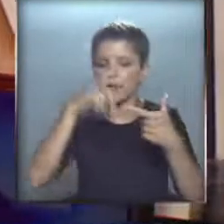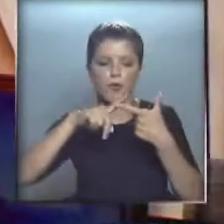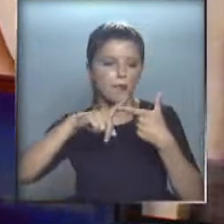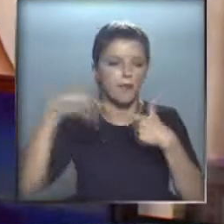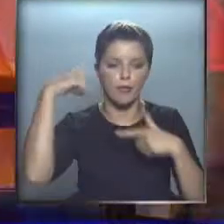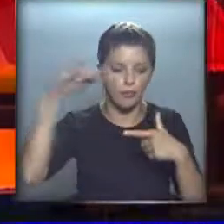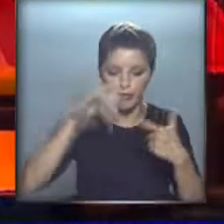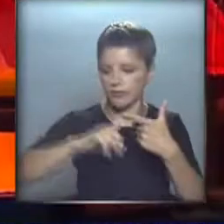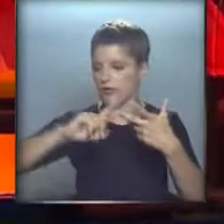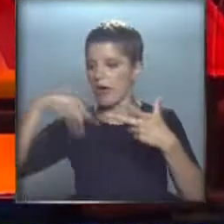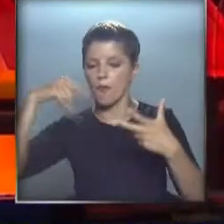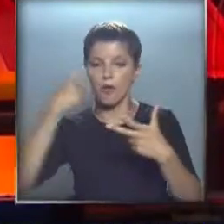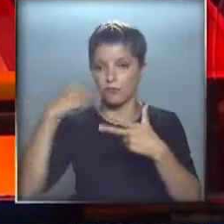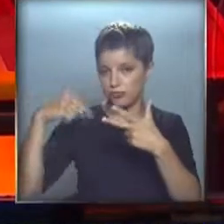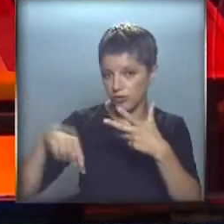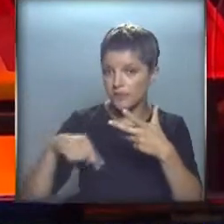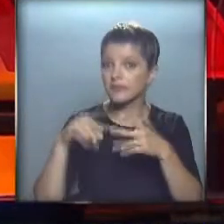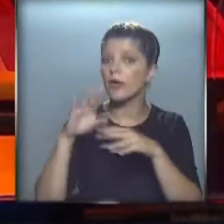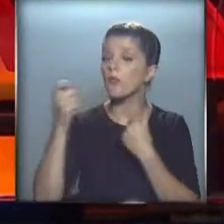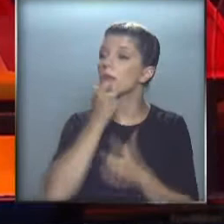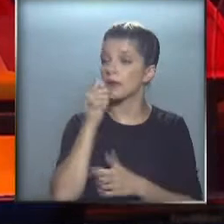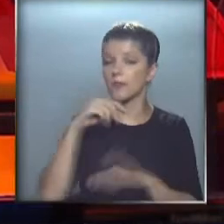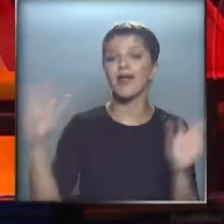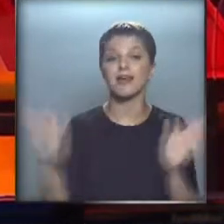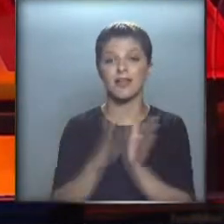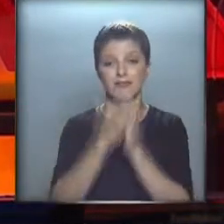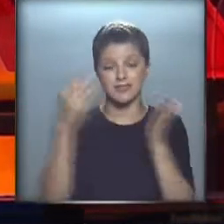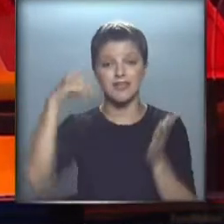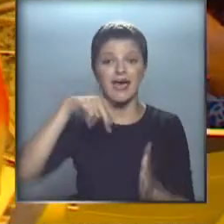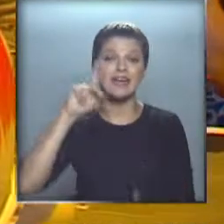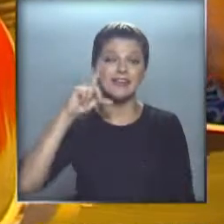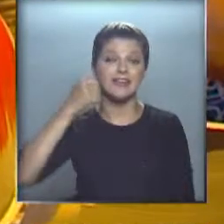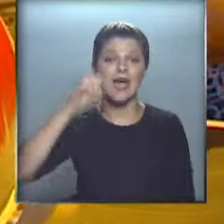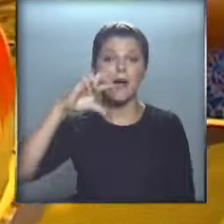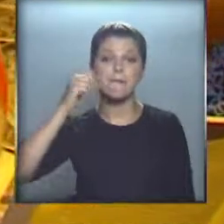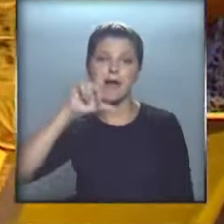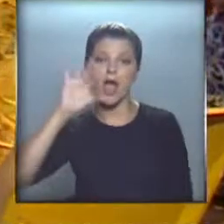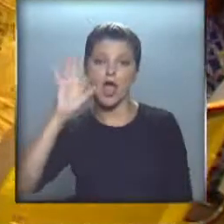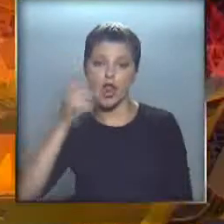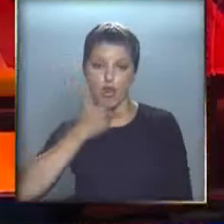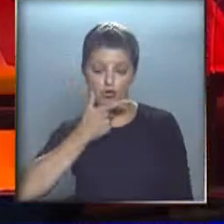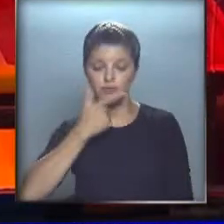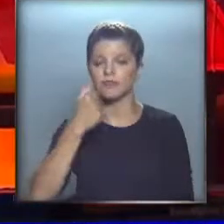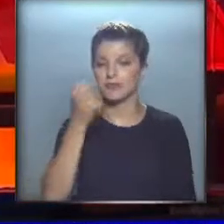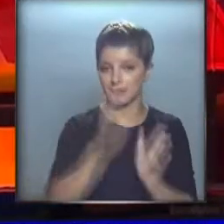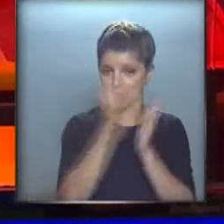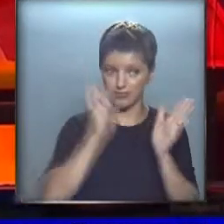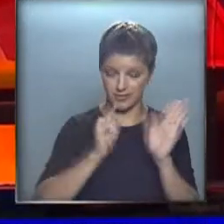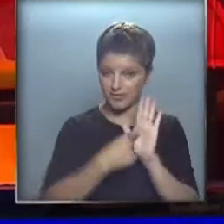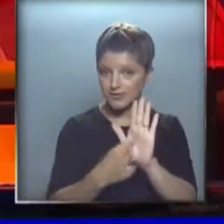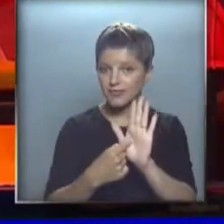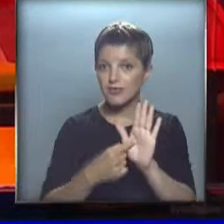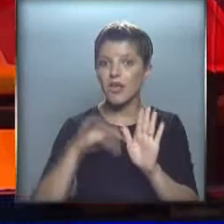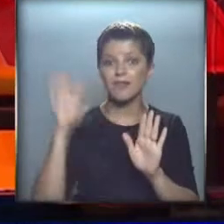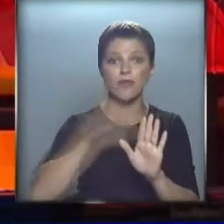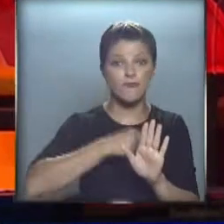Se puede discriminar, pero también se puede joder. Es muy interesante lo que hace en la revista Ni a Palos con los estereotipos. Vea, te canto un par. A ver. El fanático anti-ONG. Se sabe de memoria todas las